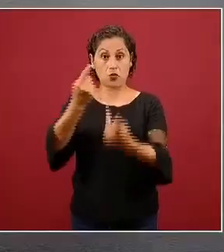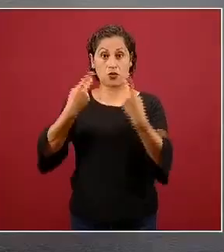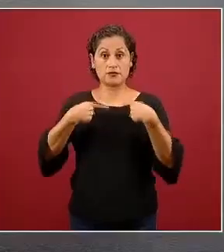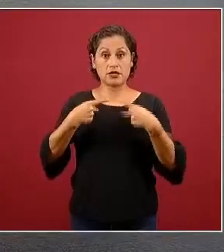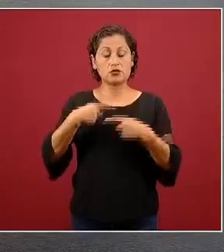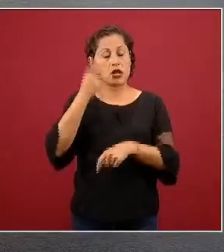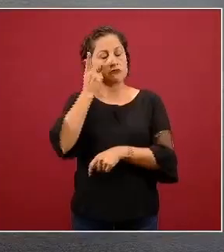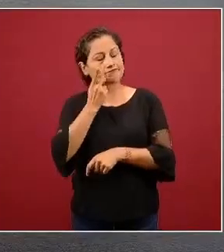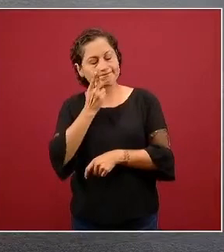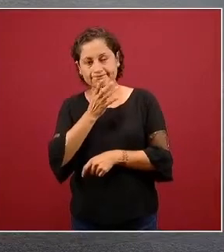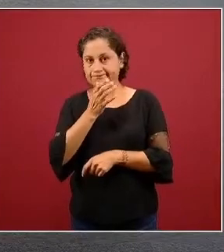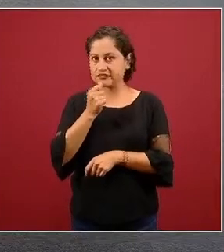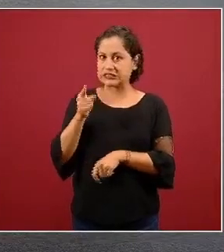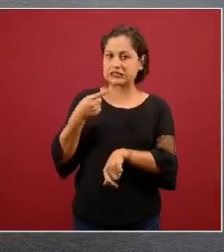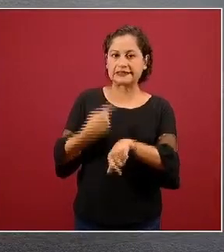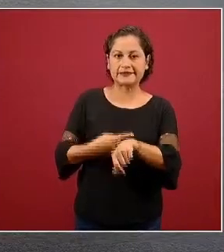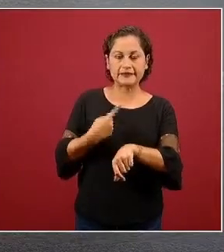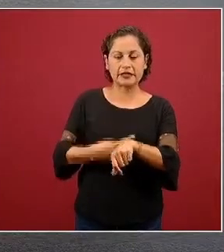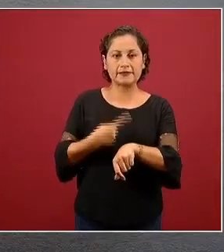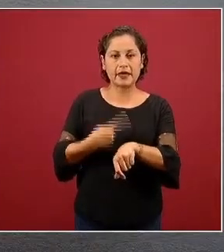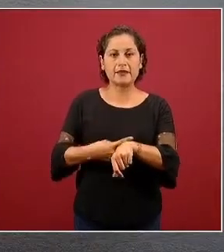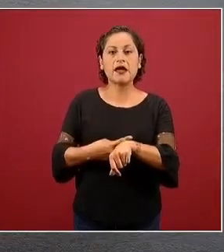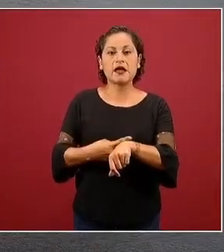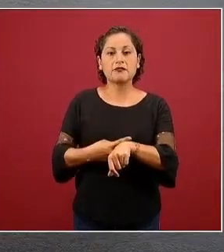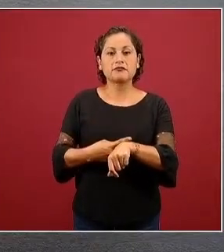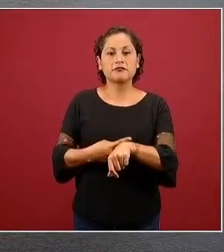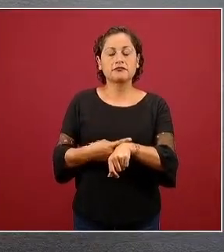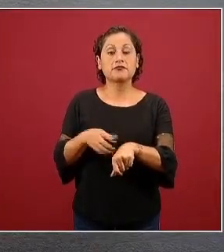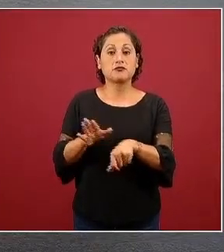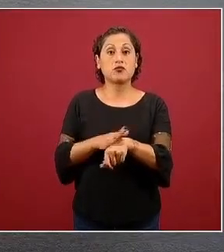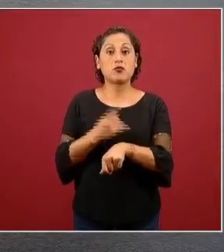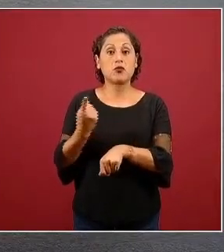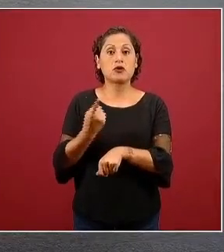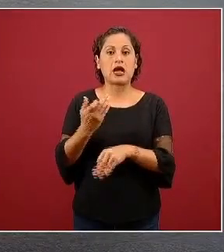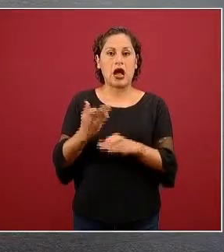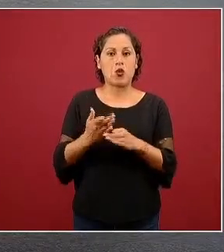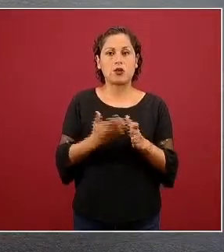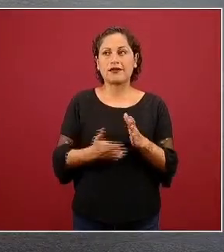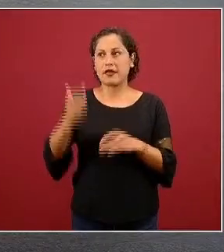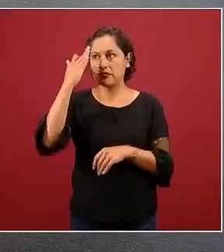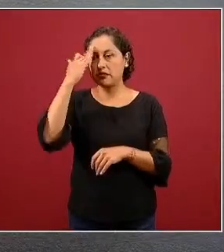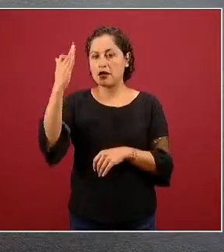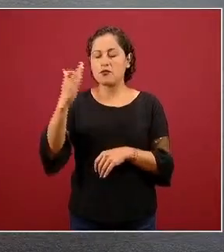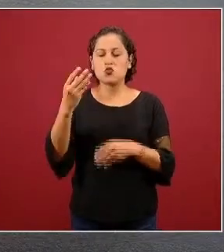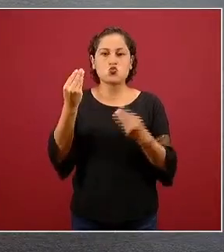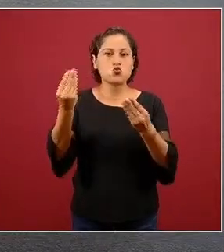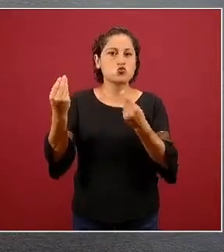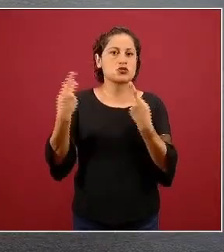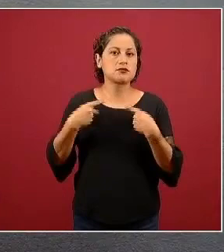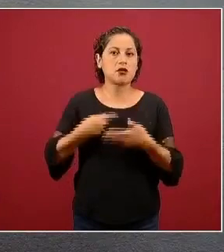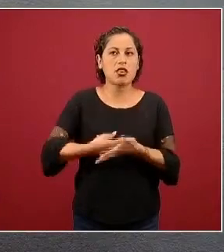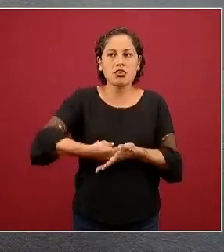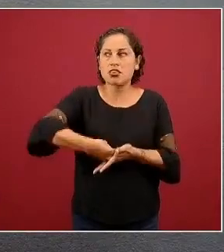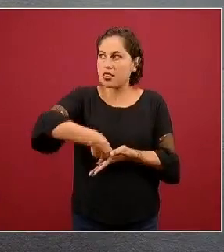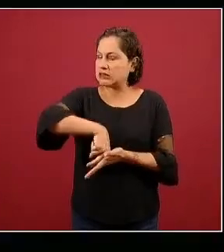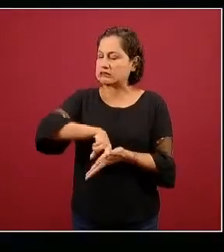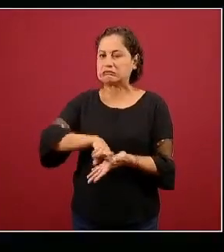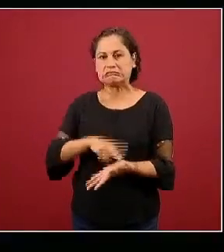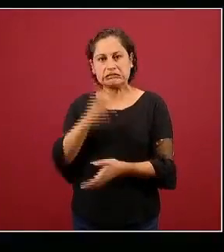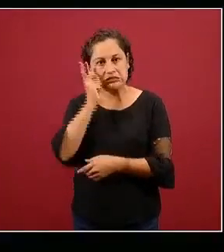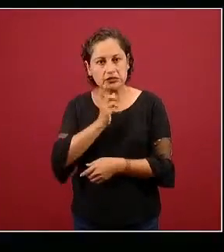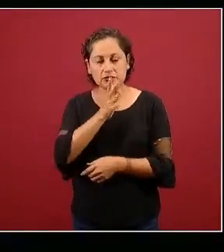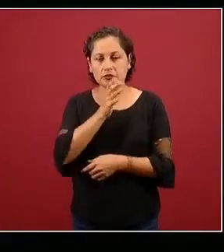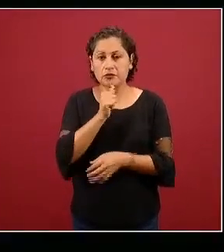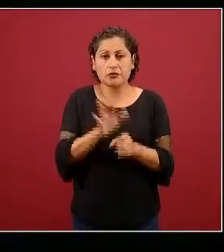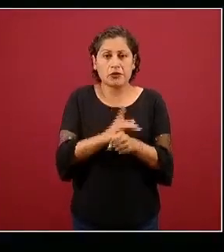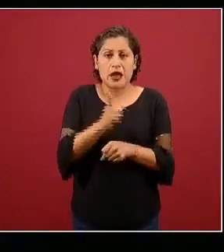sueño, que es una de las cosas que más parece que ha afectado a mucha gente, porque pues ya los días todos